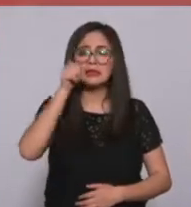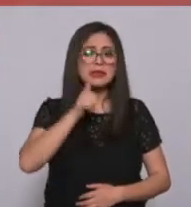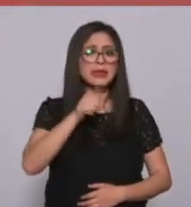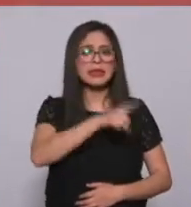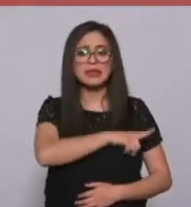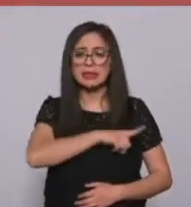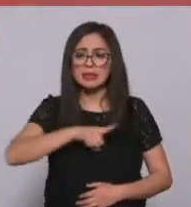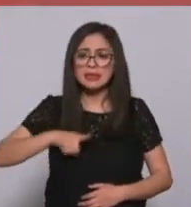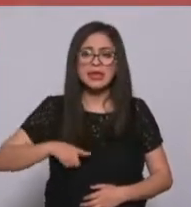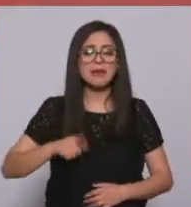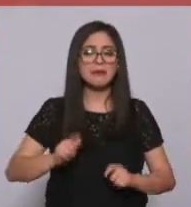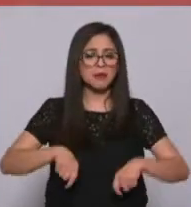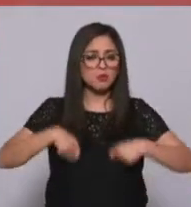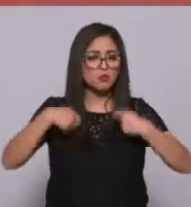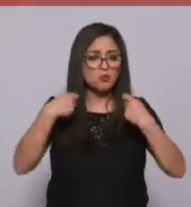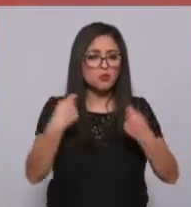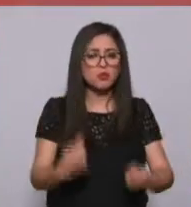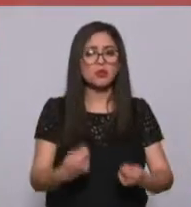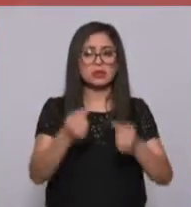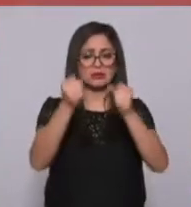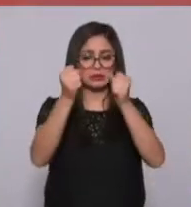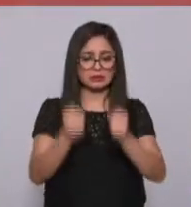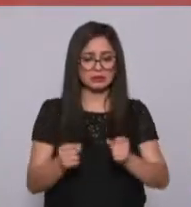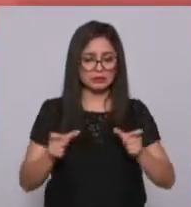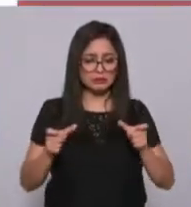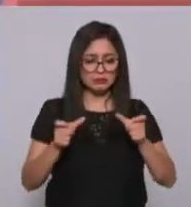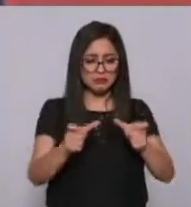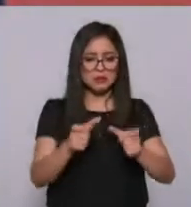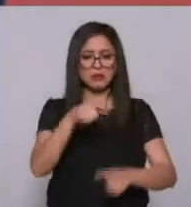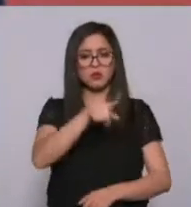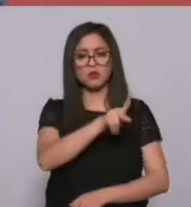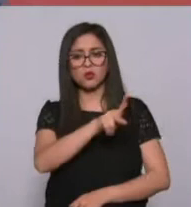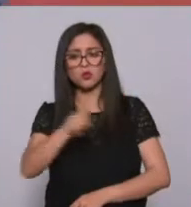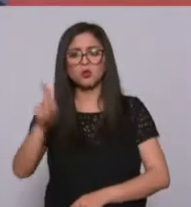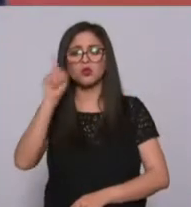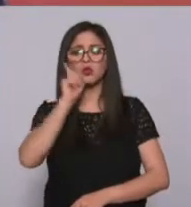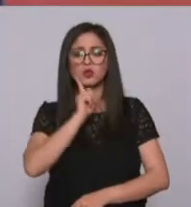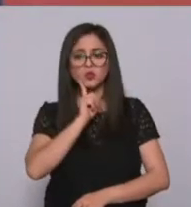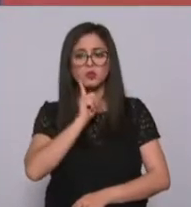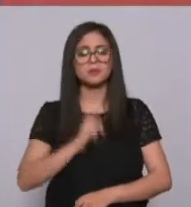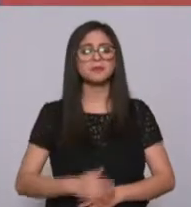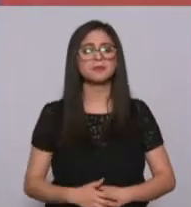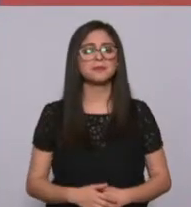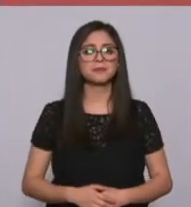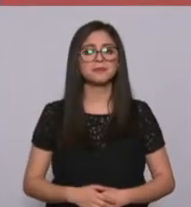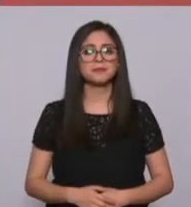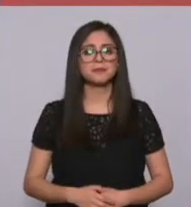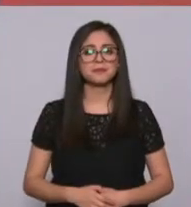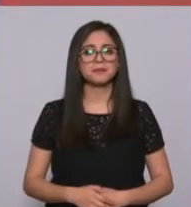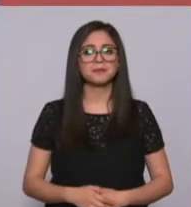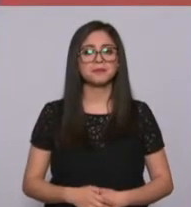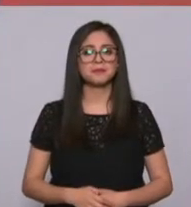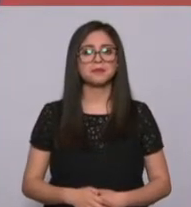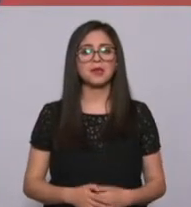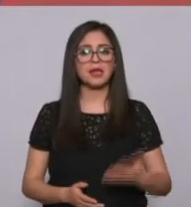de garantizar la seguridad de las mujeres. 10,